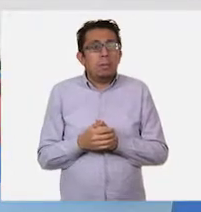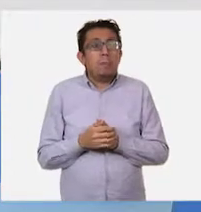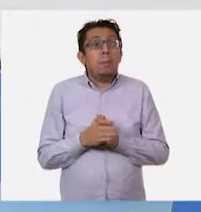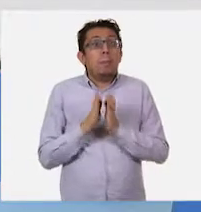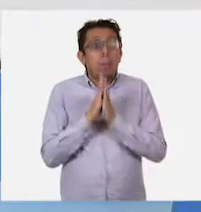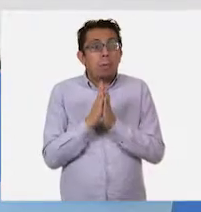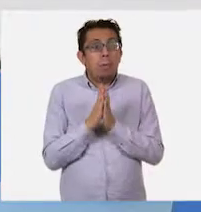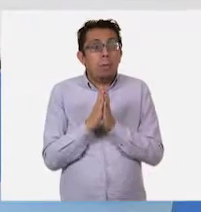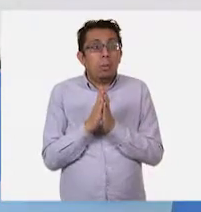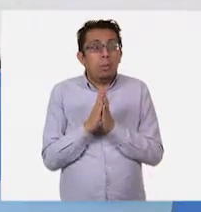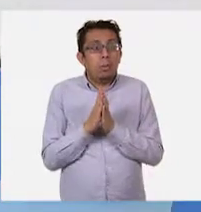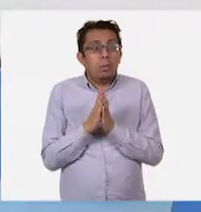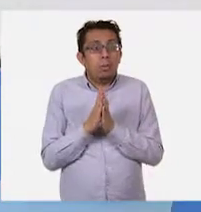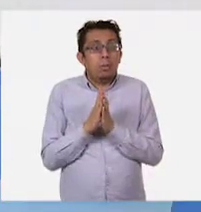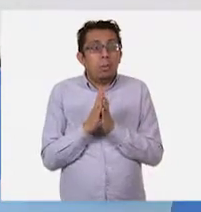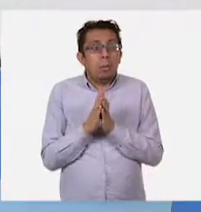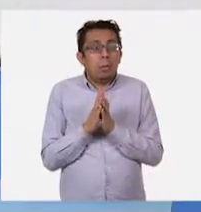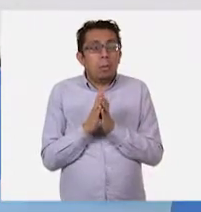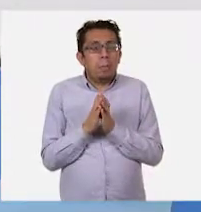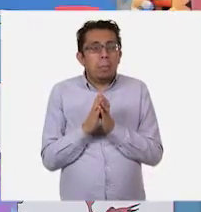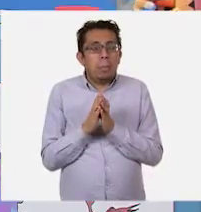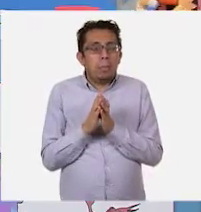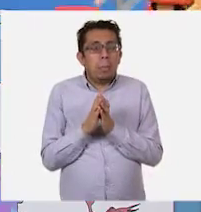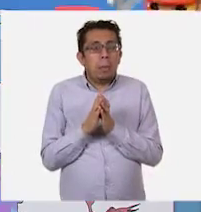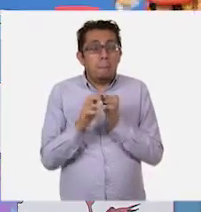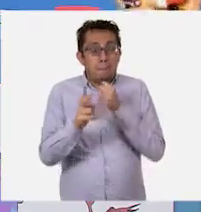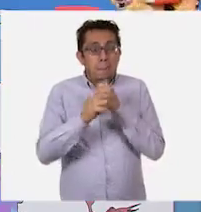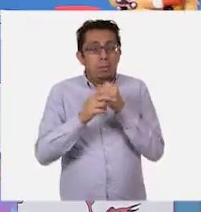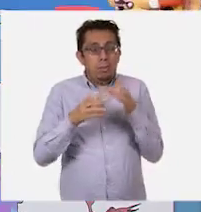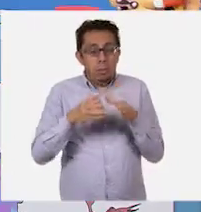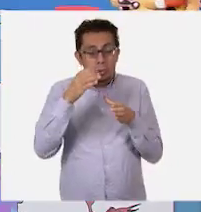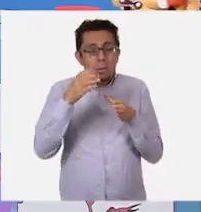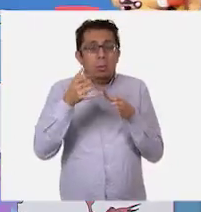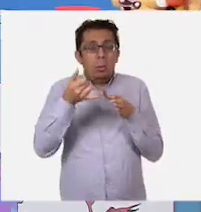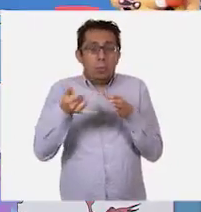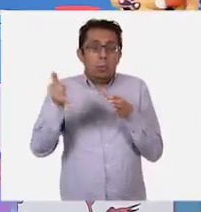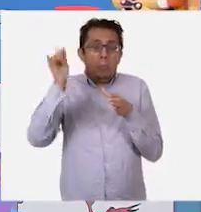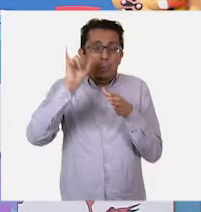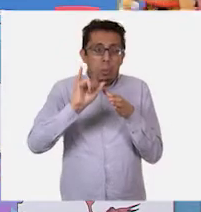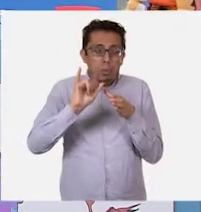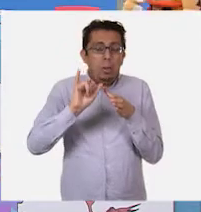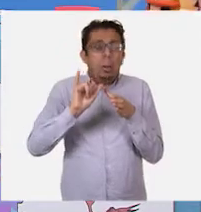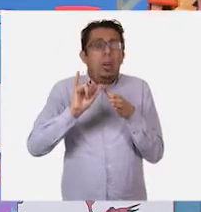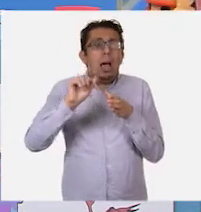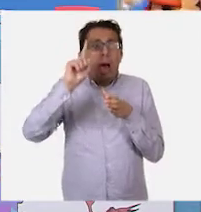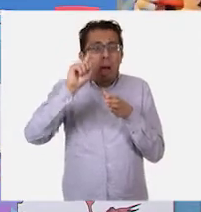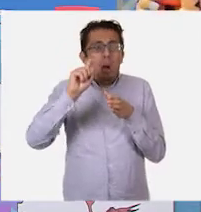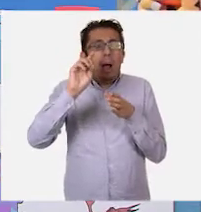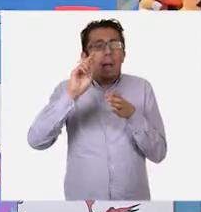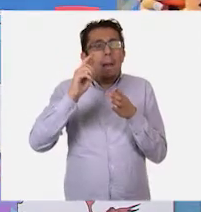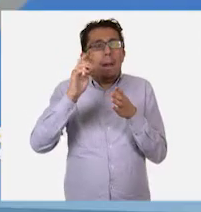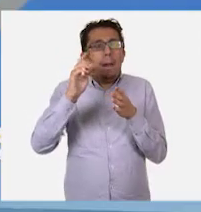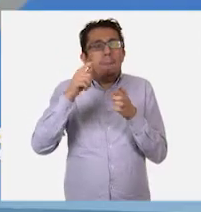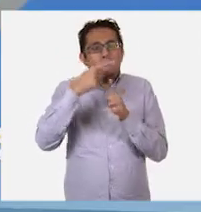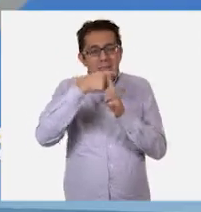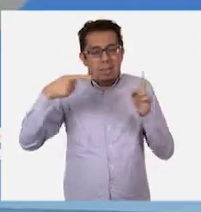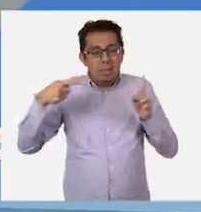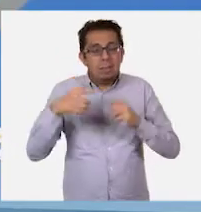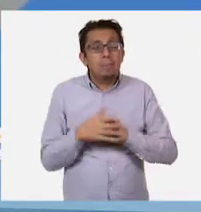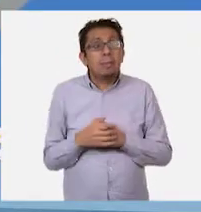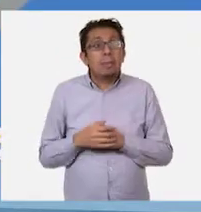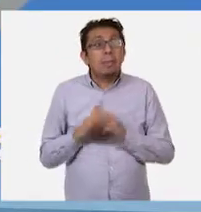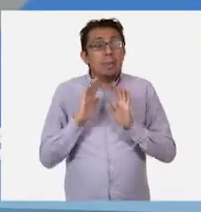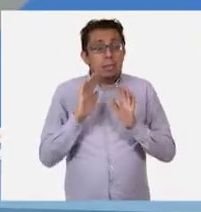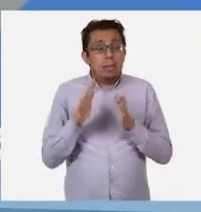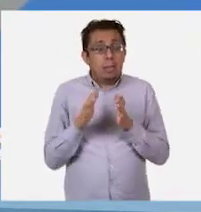agregue agua hasta la mitad del vaso. Ok. Ustedes también en casa. Ahora, ya que